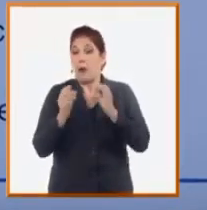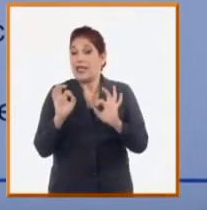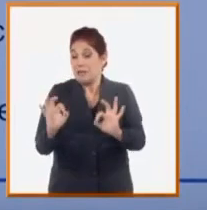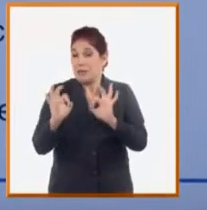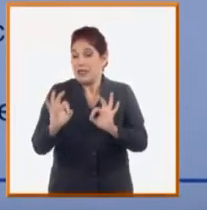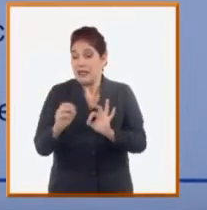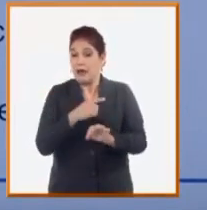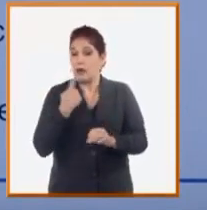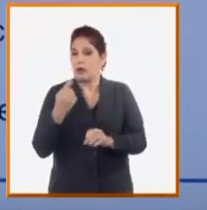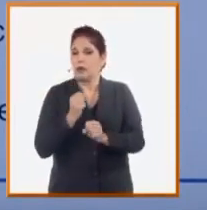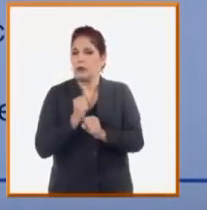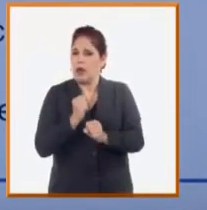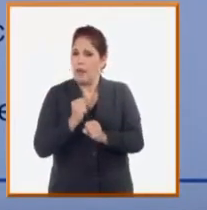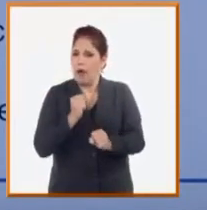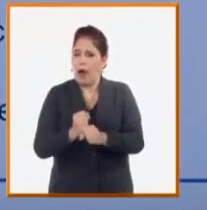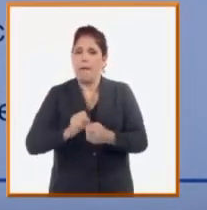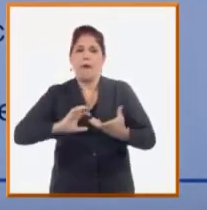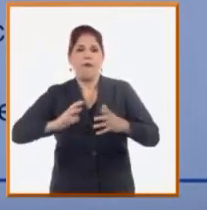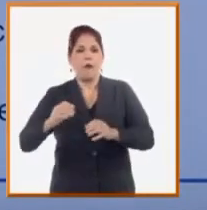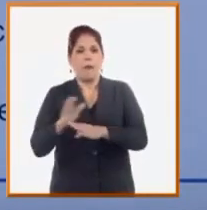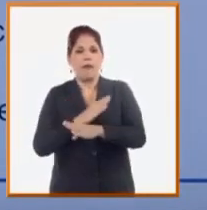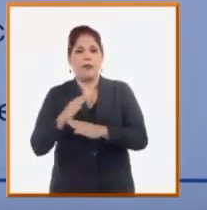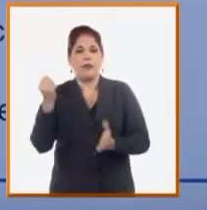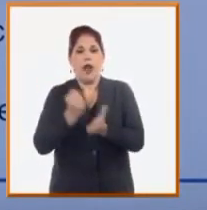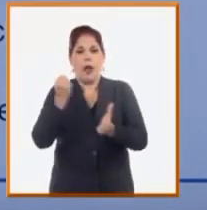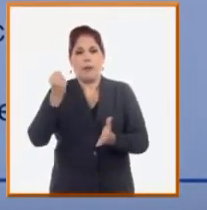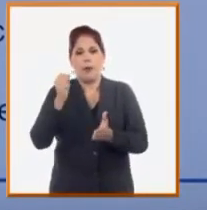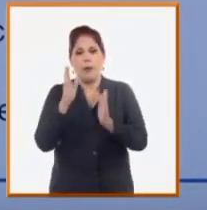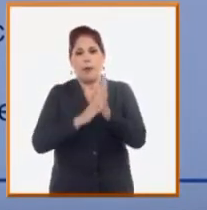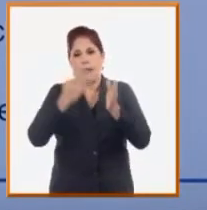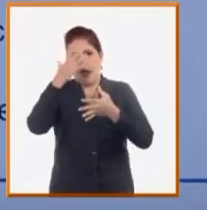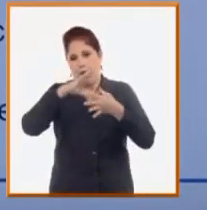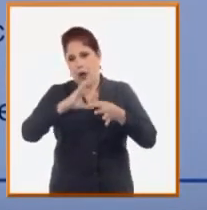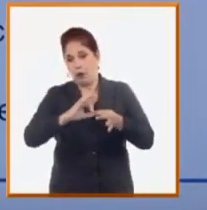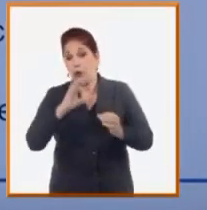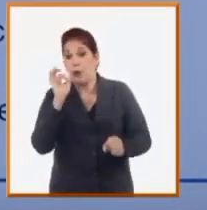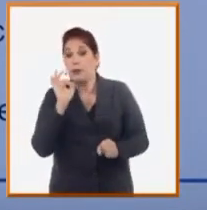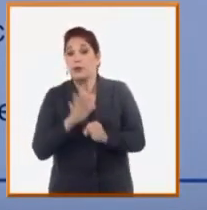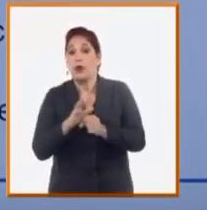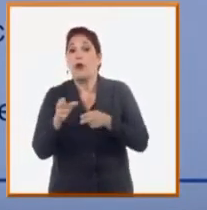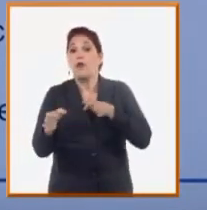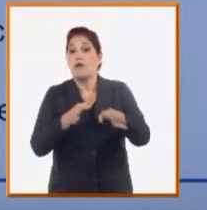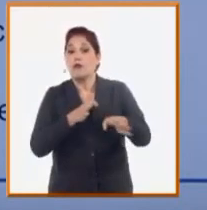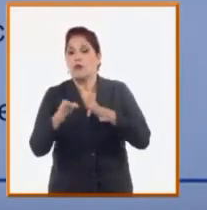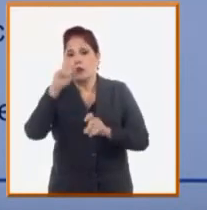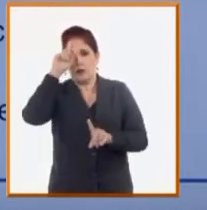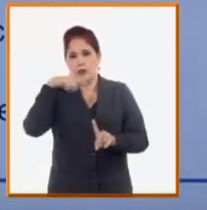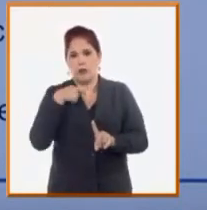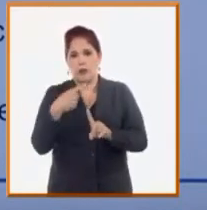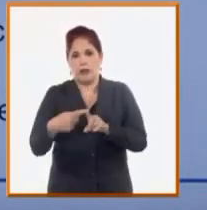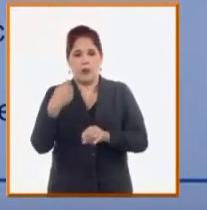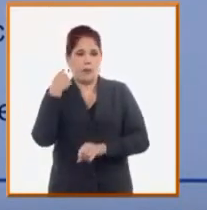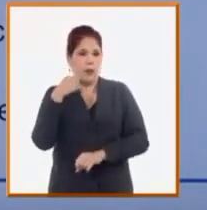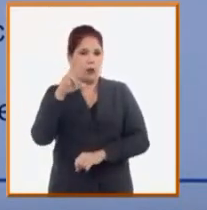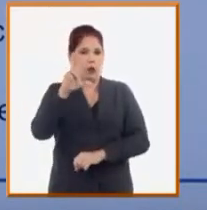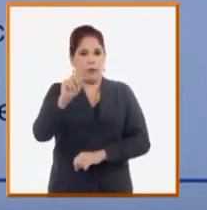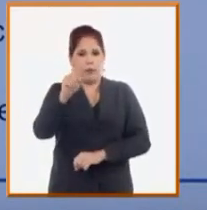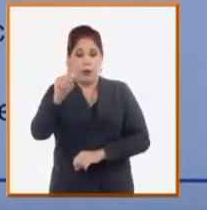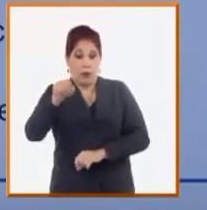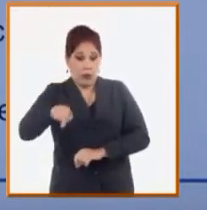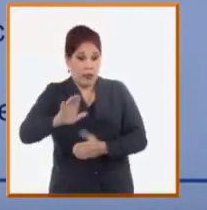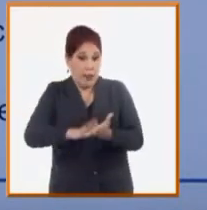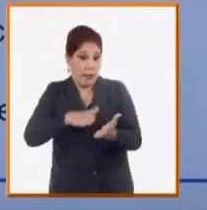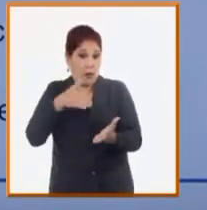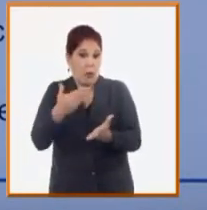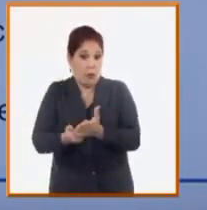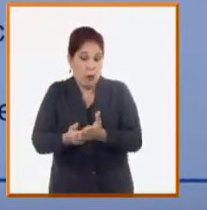estado trabajando en ese paquete que se aprobó en agosto y entró en vigor en septiembre del 2021, en el cual hoy se está proponiendo una